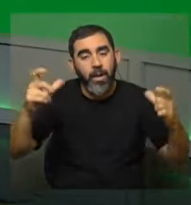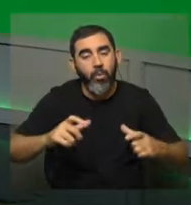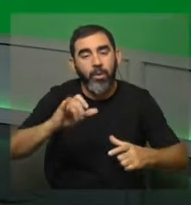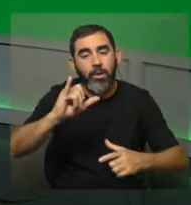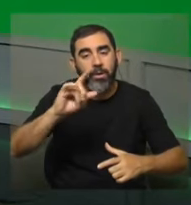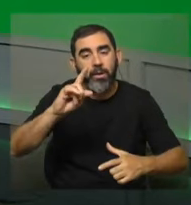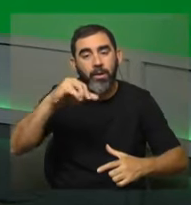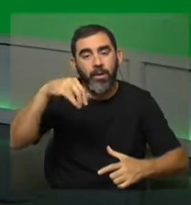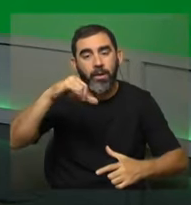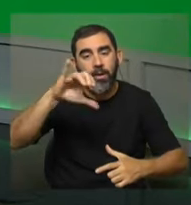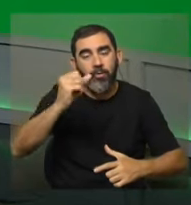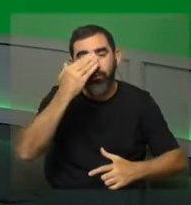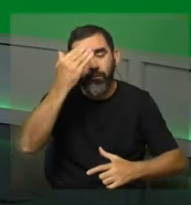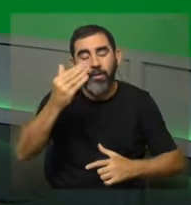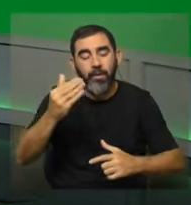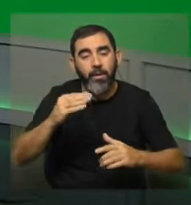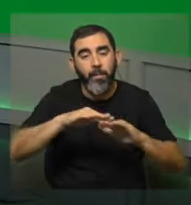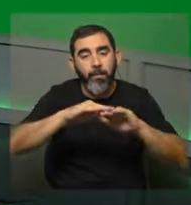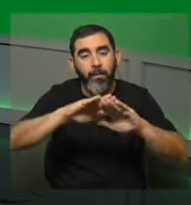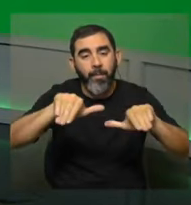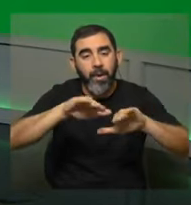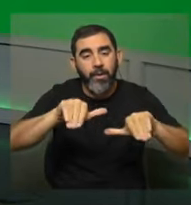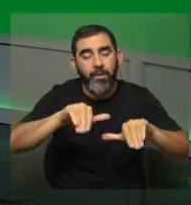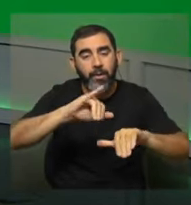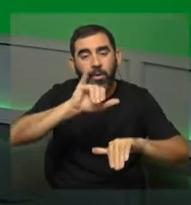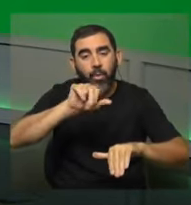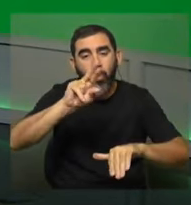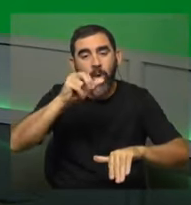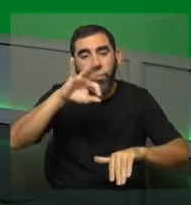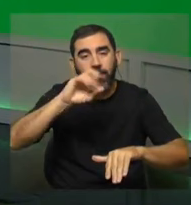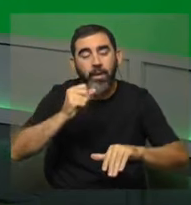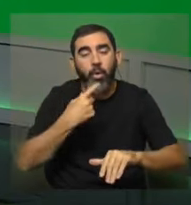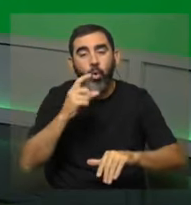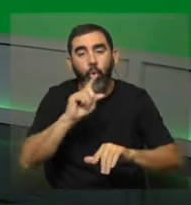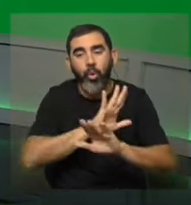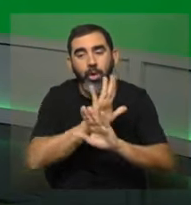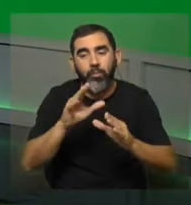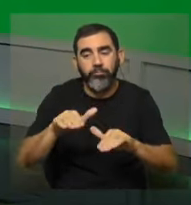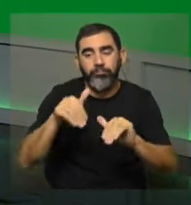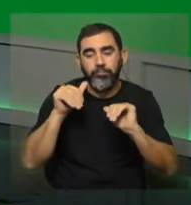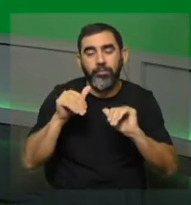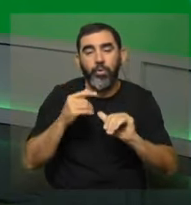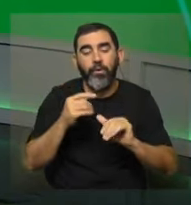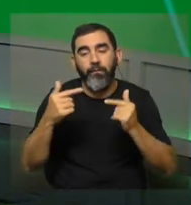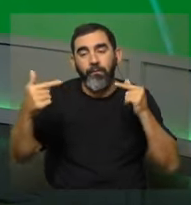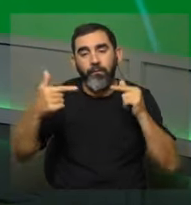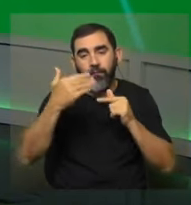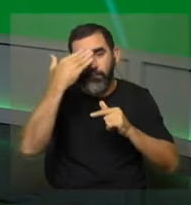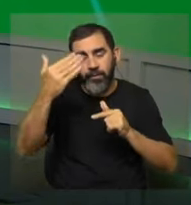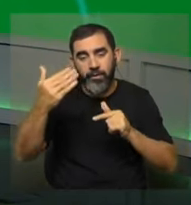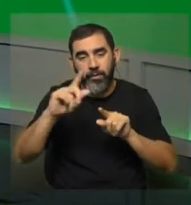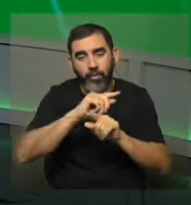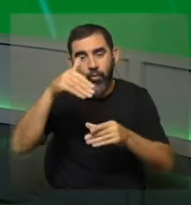Ignacio frente al balneario la jonita los ediles Colorados no concurrieron y los del frente amp votaron en contra por entender que se violan